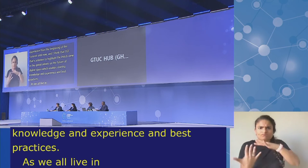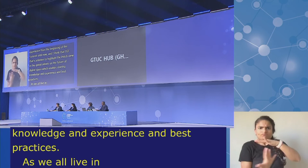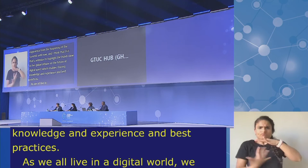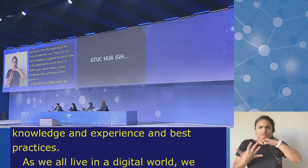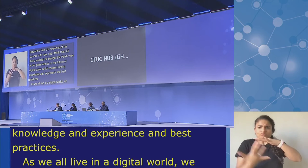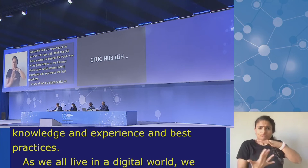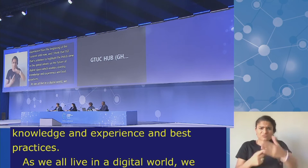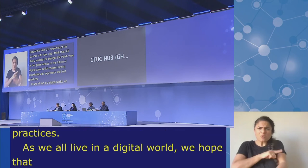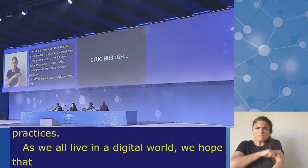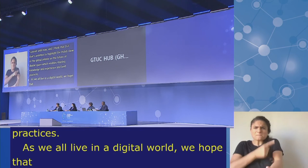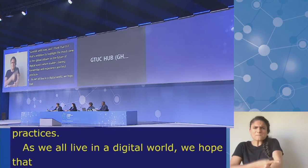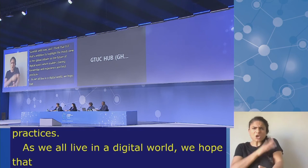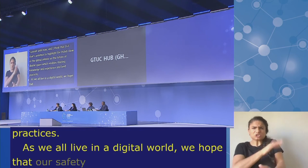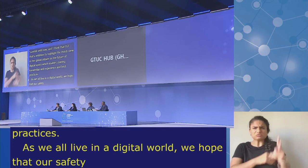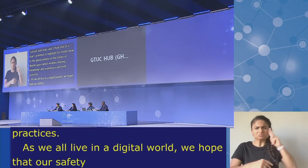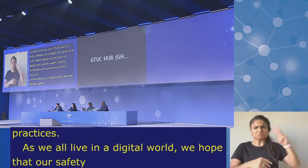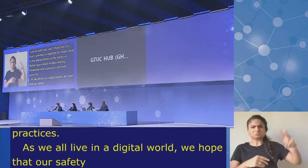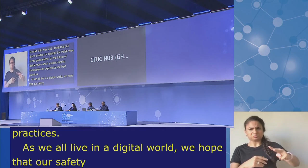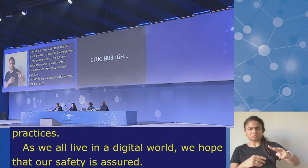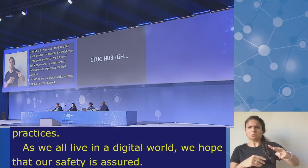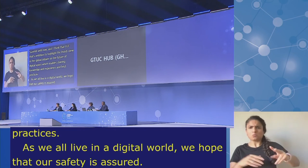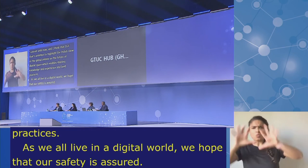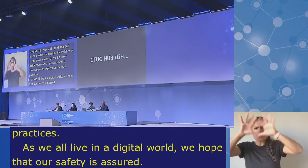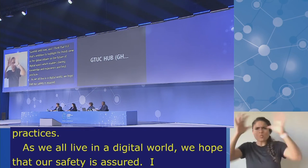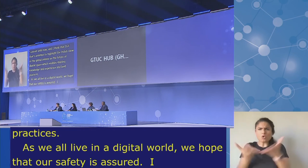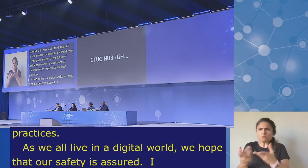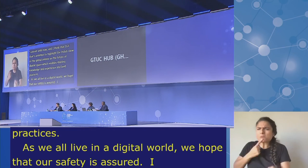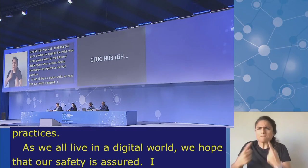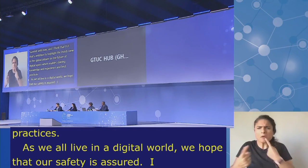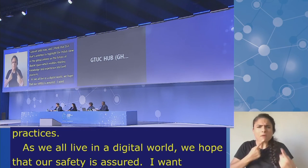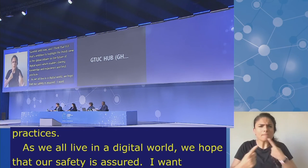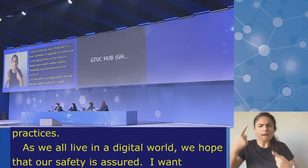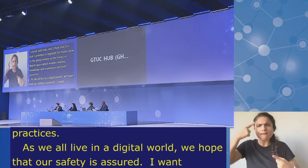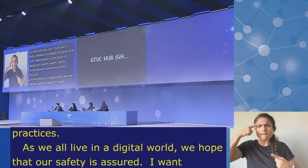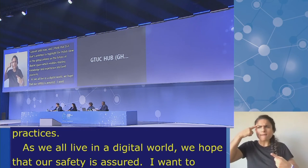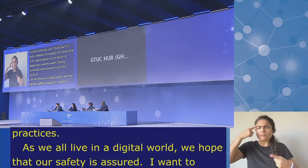la posibilidad que ha creado para que nos pudiéramos encontrar.